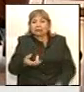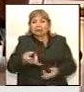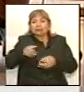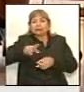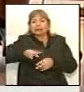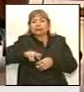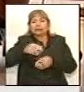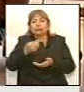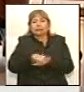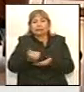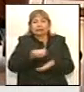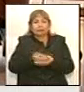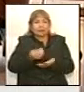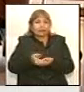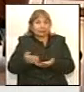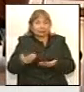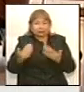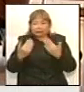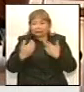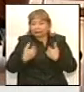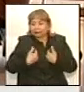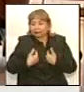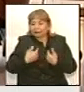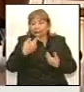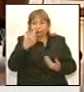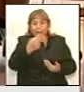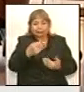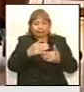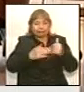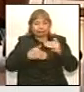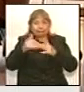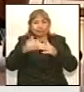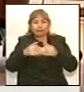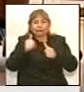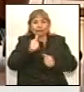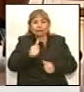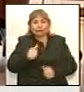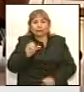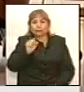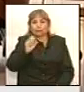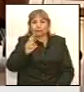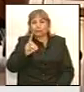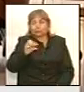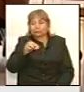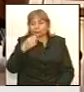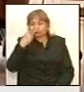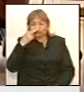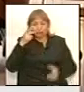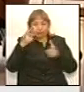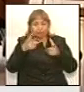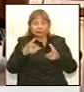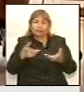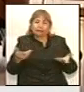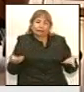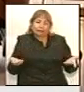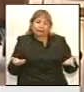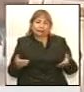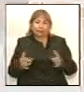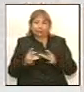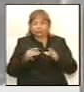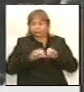gasto, lejos de tener en cuenta lo que ustedes han construido con la autorización de Sedapal, con la supervisión de Sedapal, más bien para hacer las